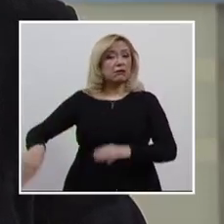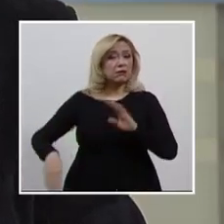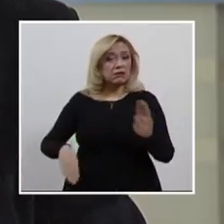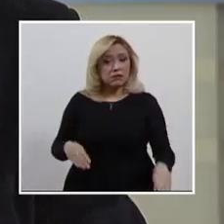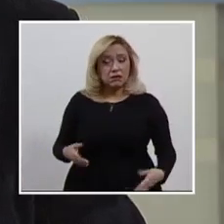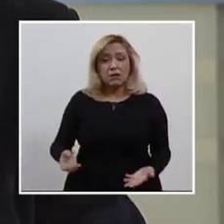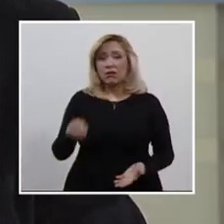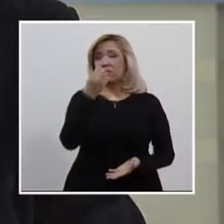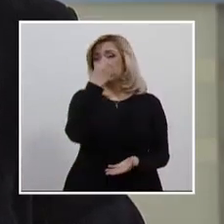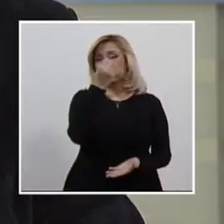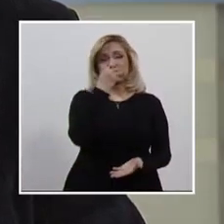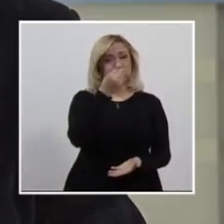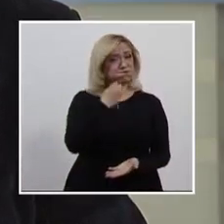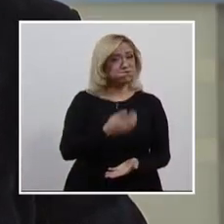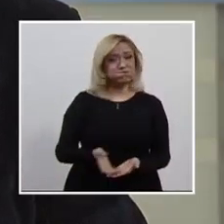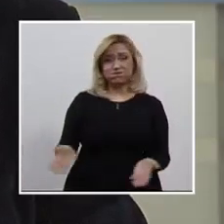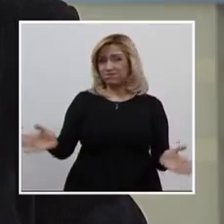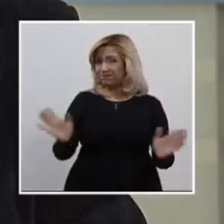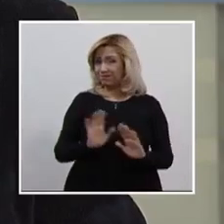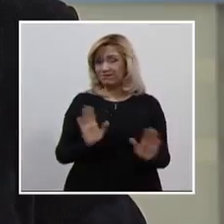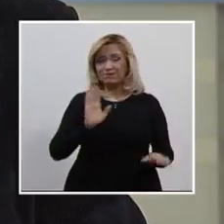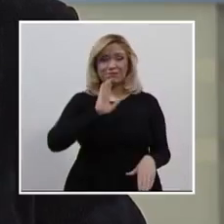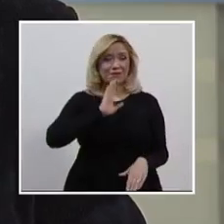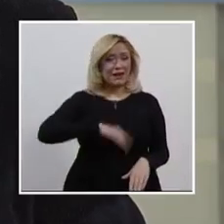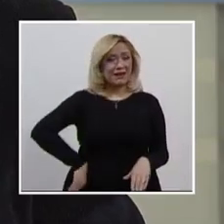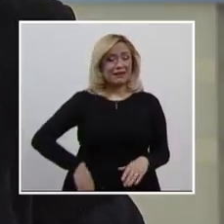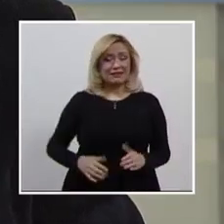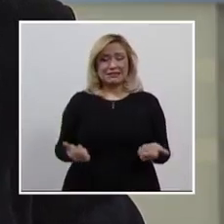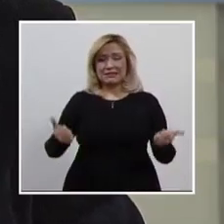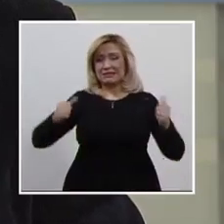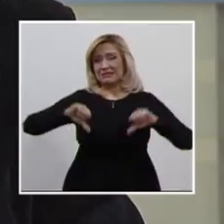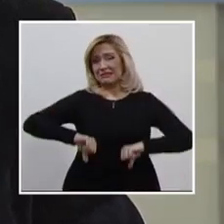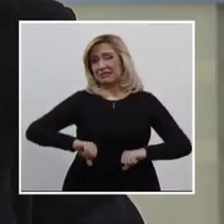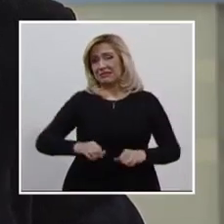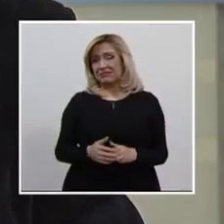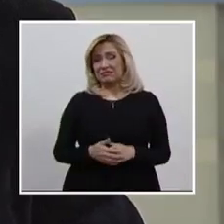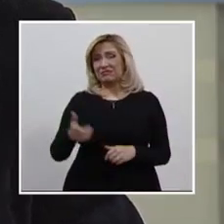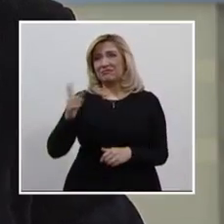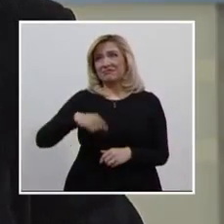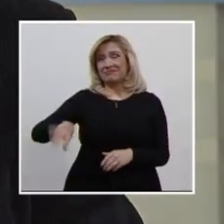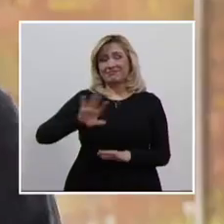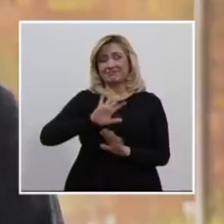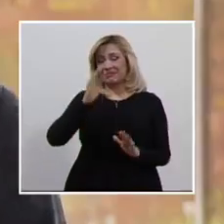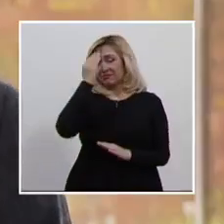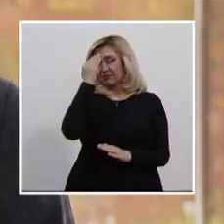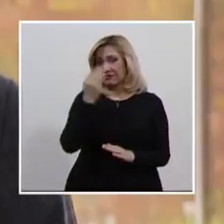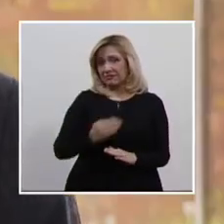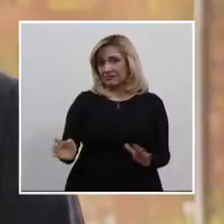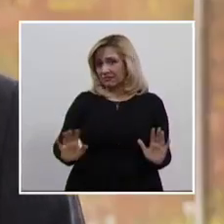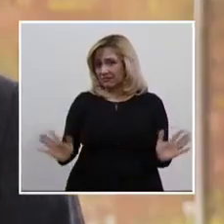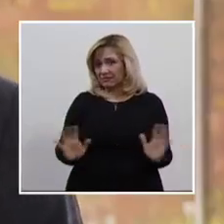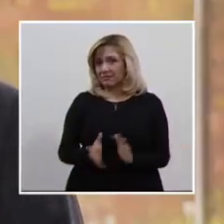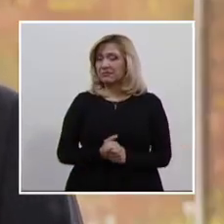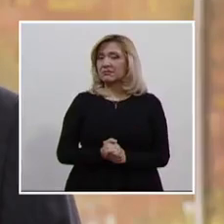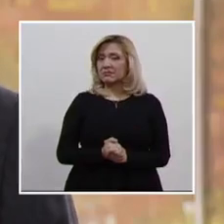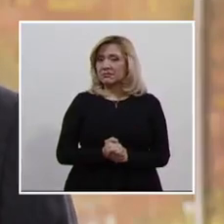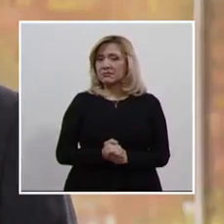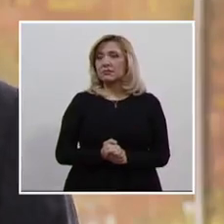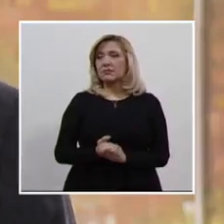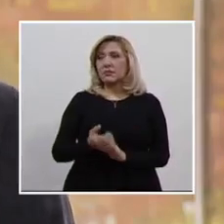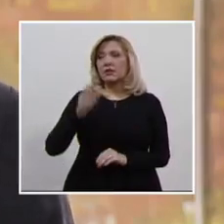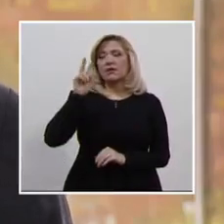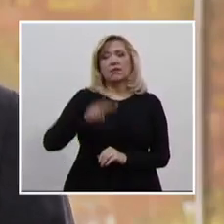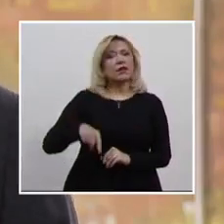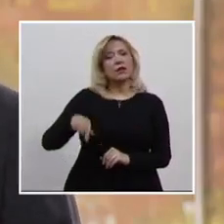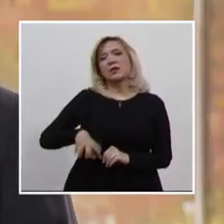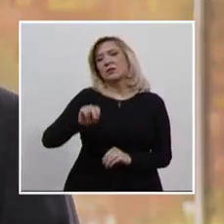una alimentación no controlada, entonces es un parque en muy mal estado, muy deteriorado. Es un parque que no tiene las